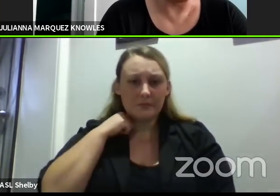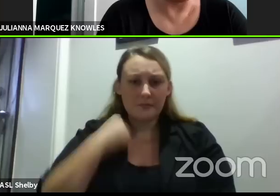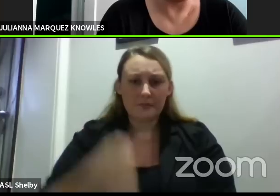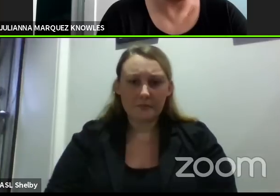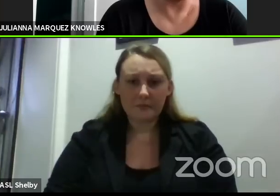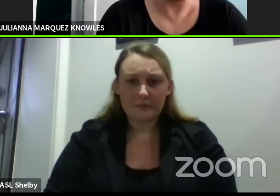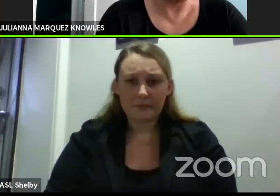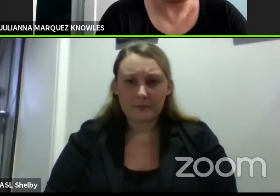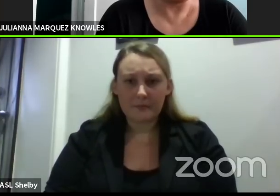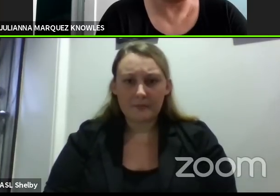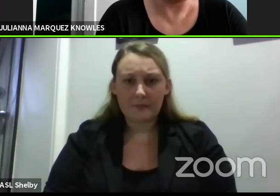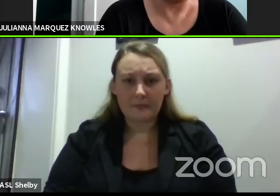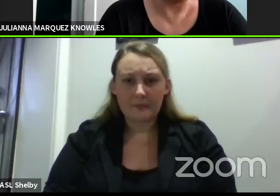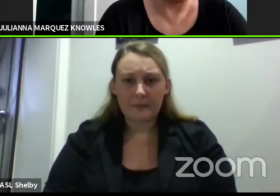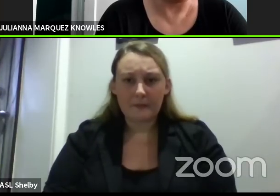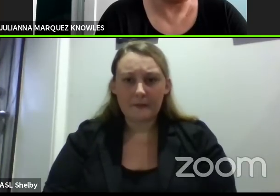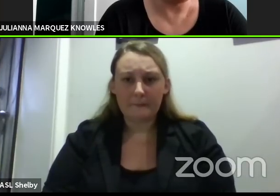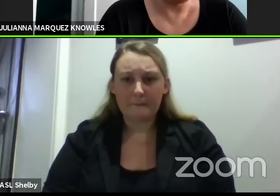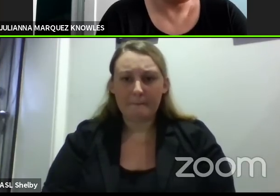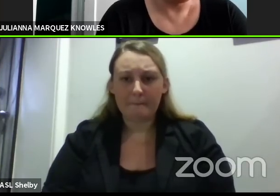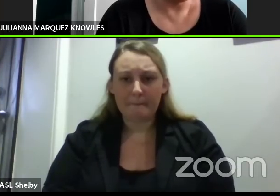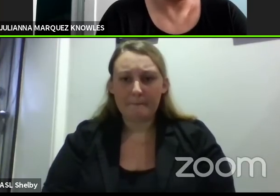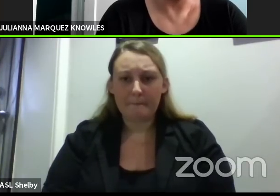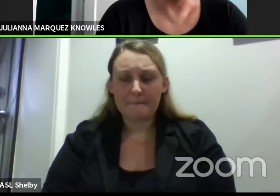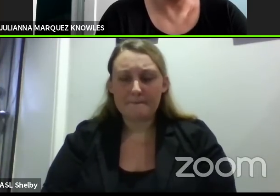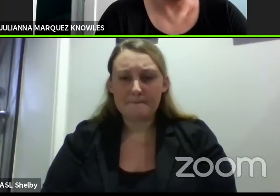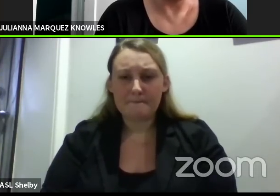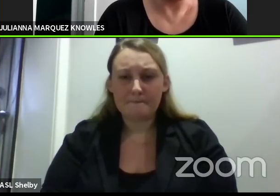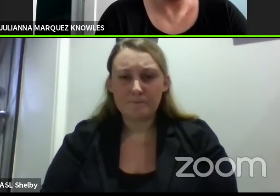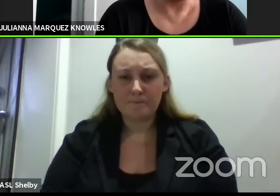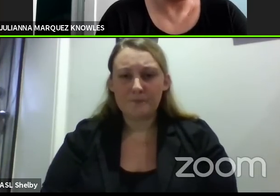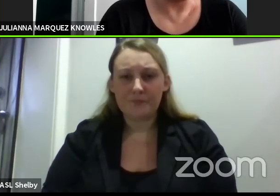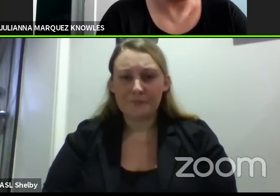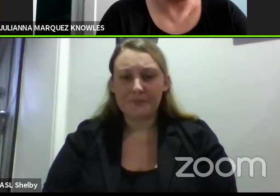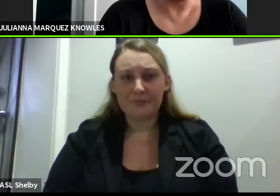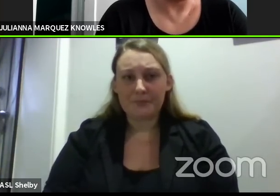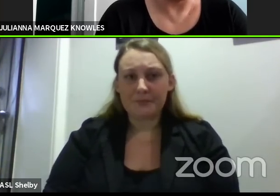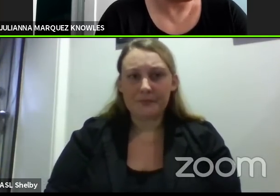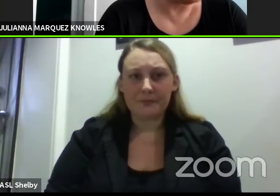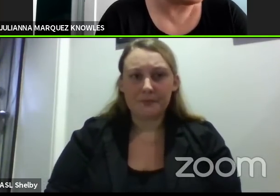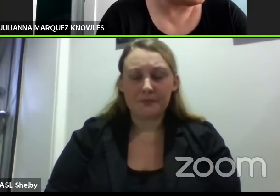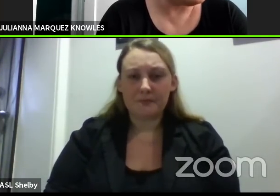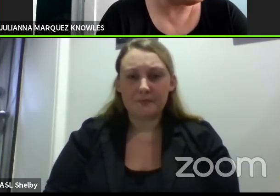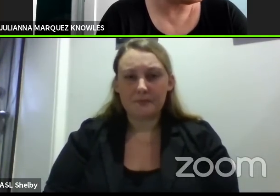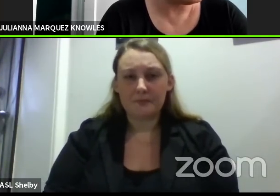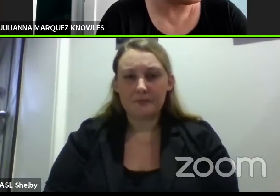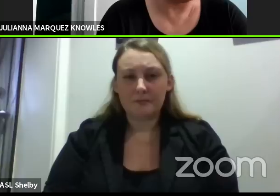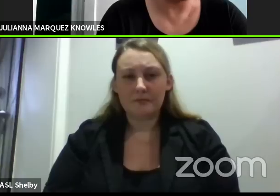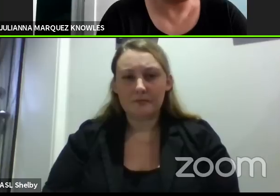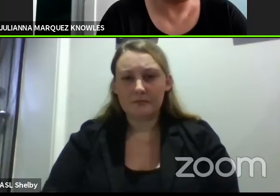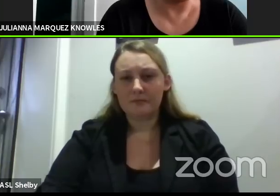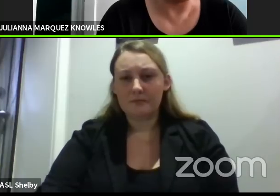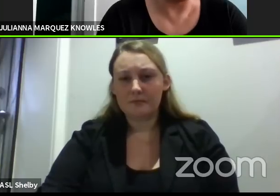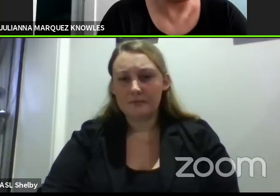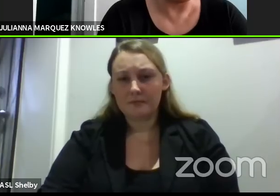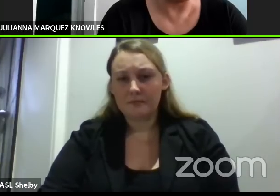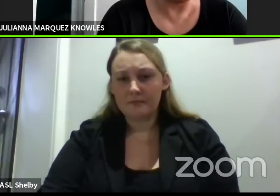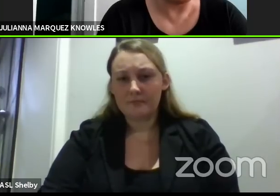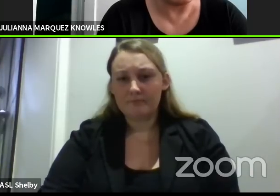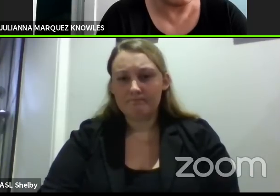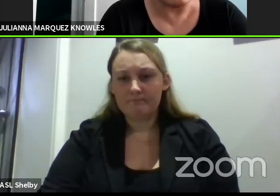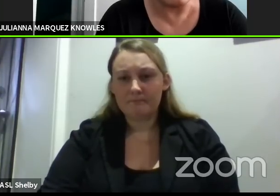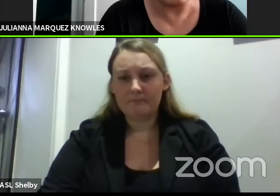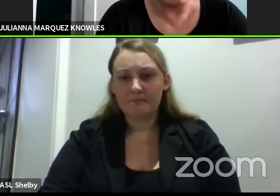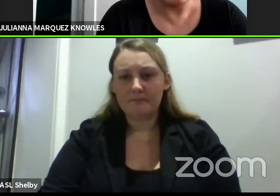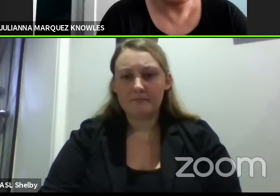este problema que existe ahora, que es el COVID-19. Desafortunadamente, yo fui una de las que ha sufrido este impacto